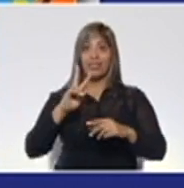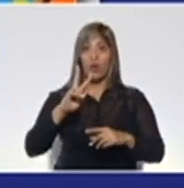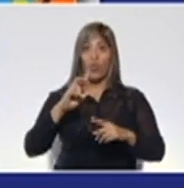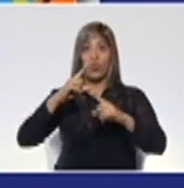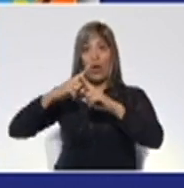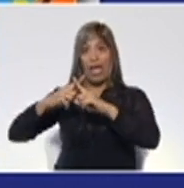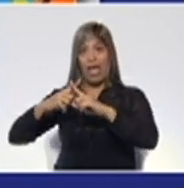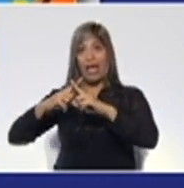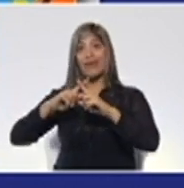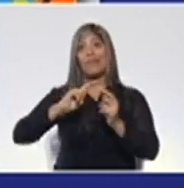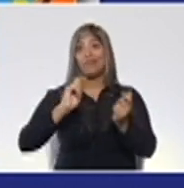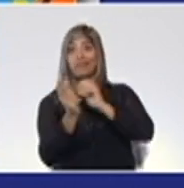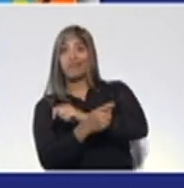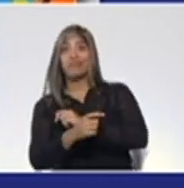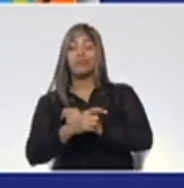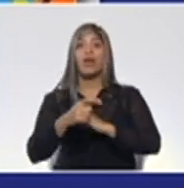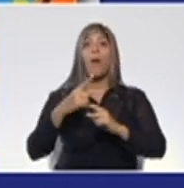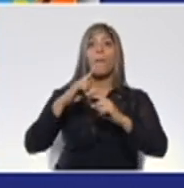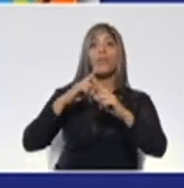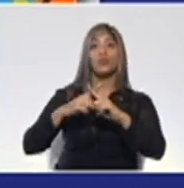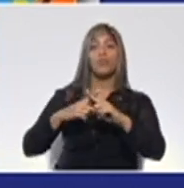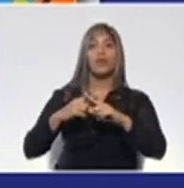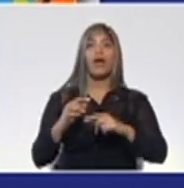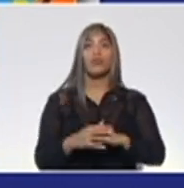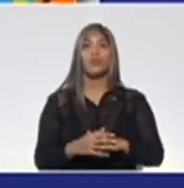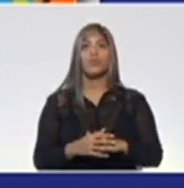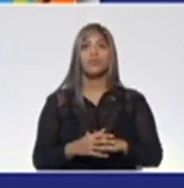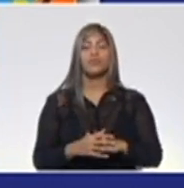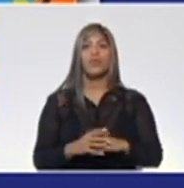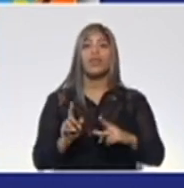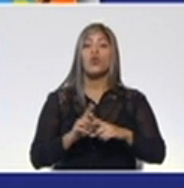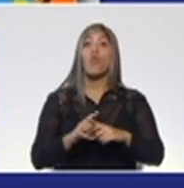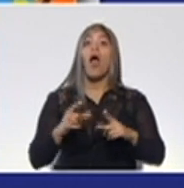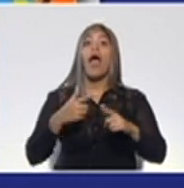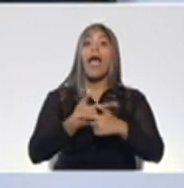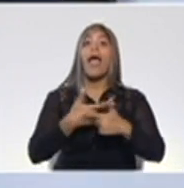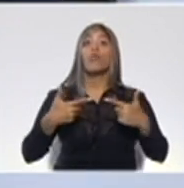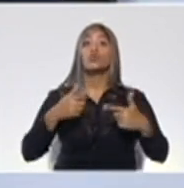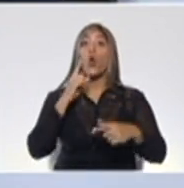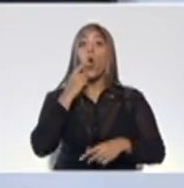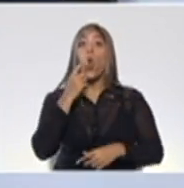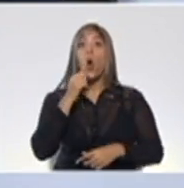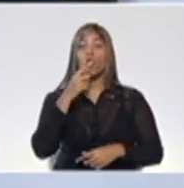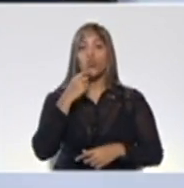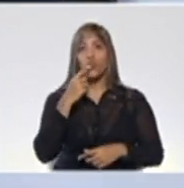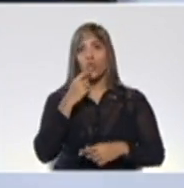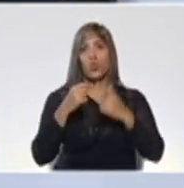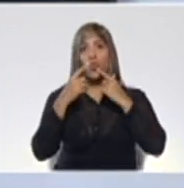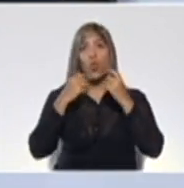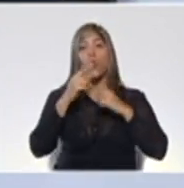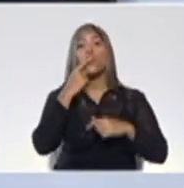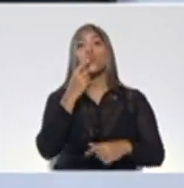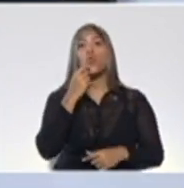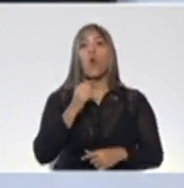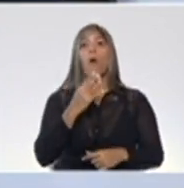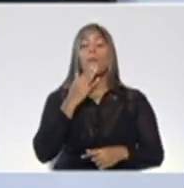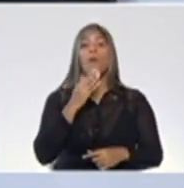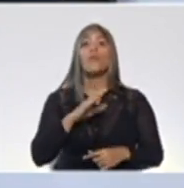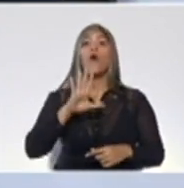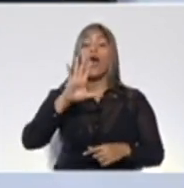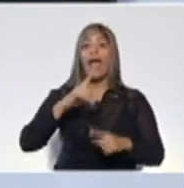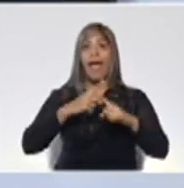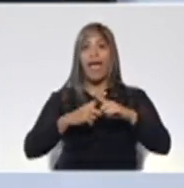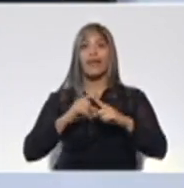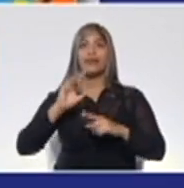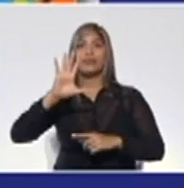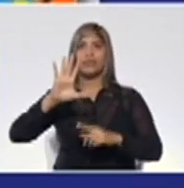miembro pasa al primer miembro multiplicando para obtener la ecuación en color rojo. X por el logaritmo de 5 es igual a 7 por